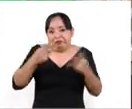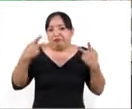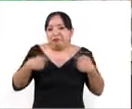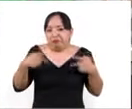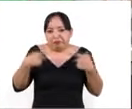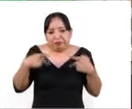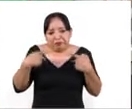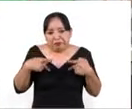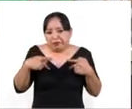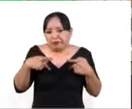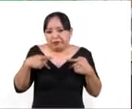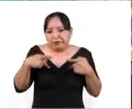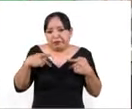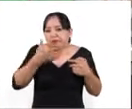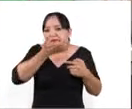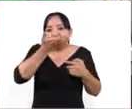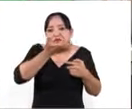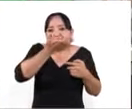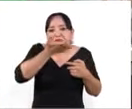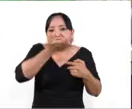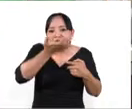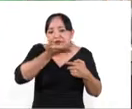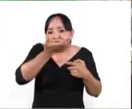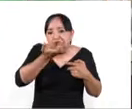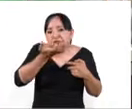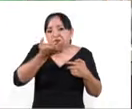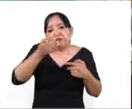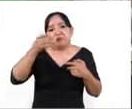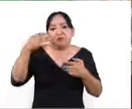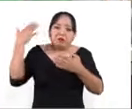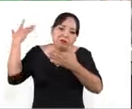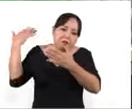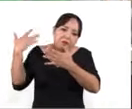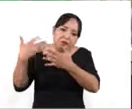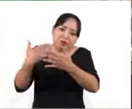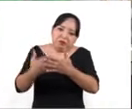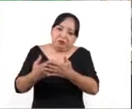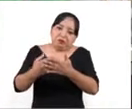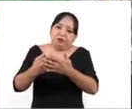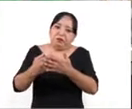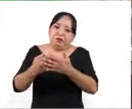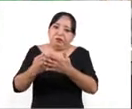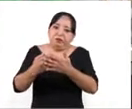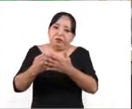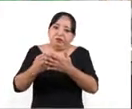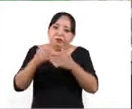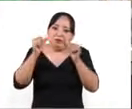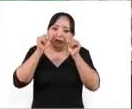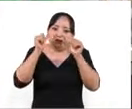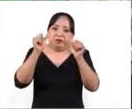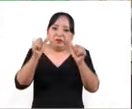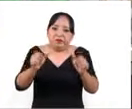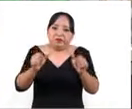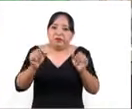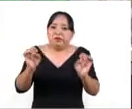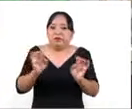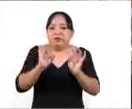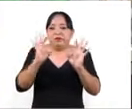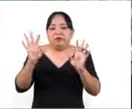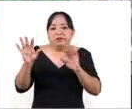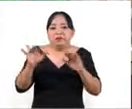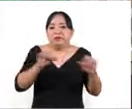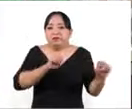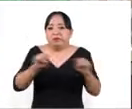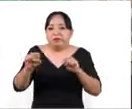como siempre, no en particular ahora, pero como siempre, pues atenta a que al sonido de la